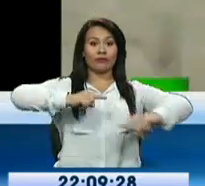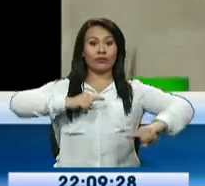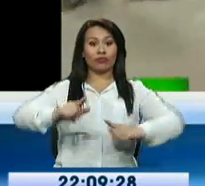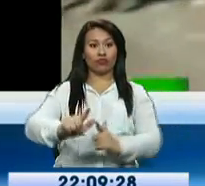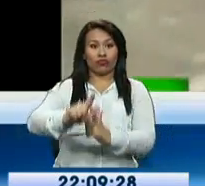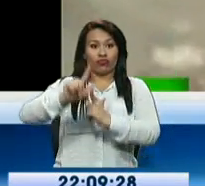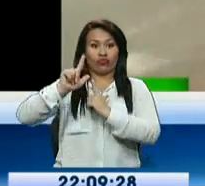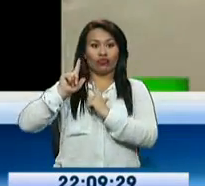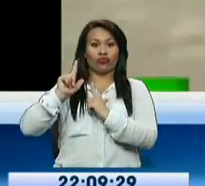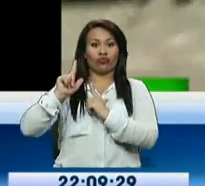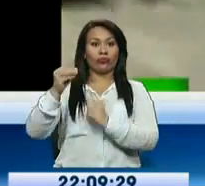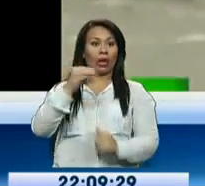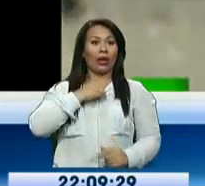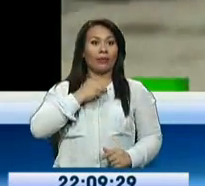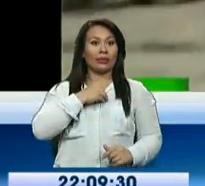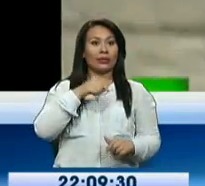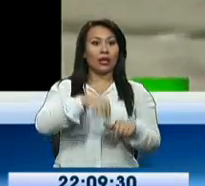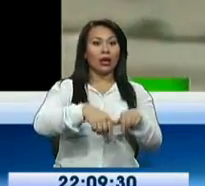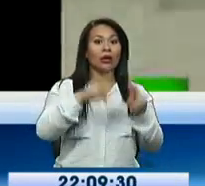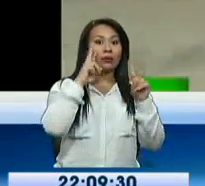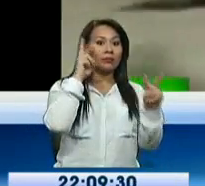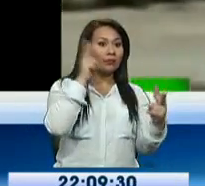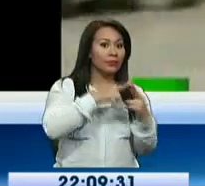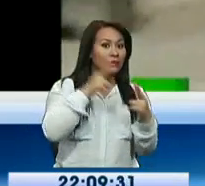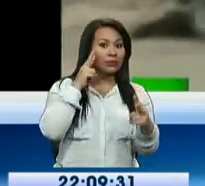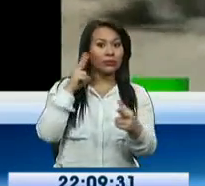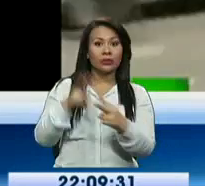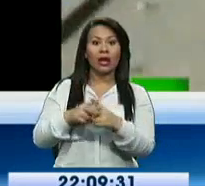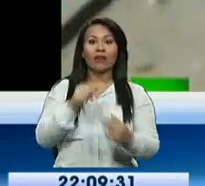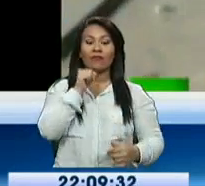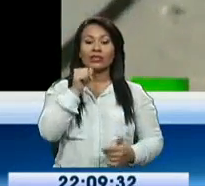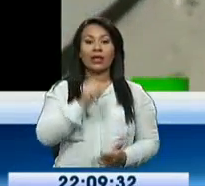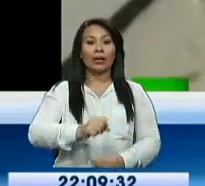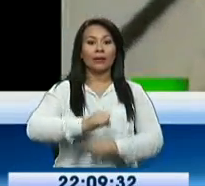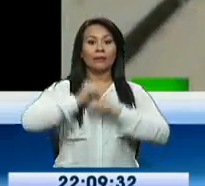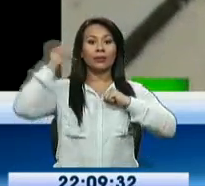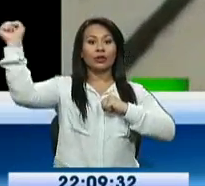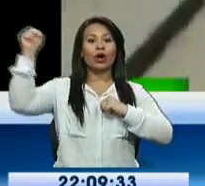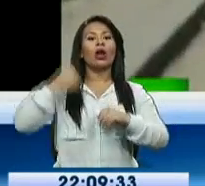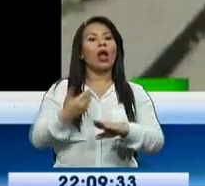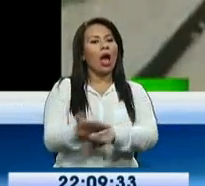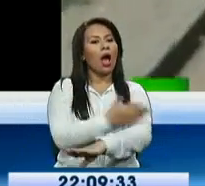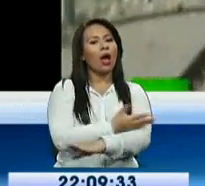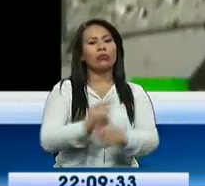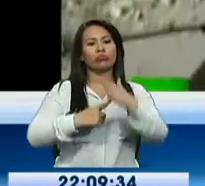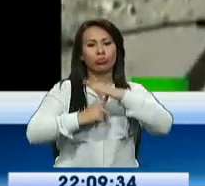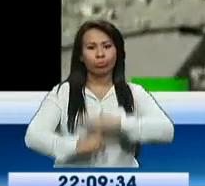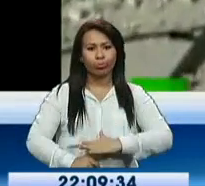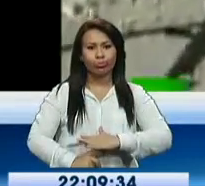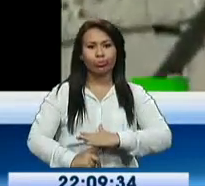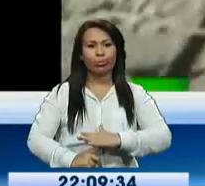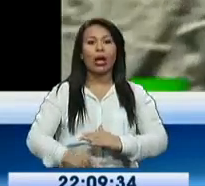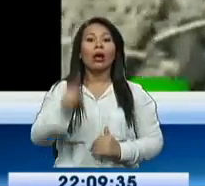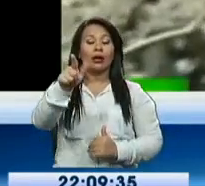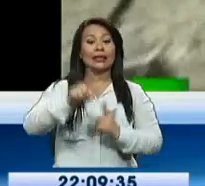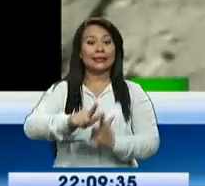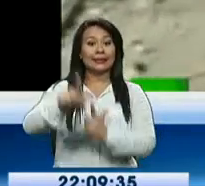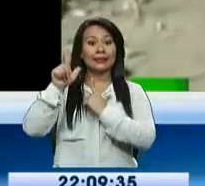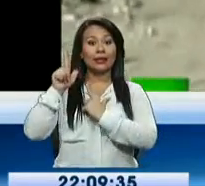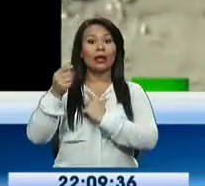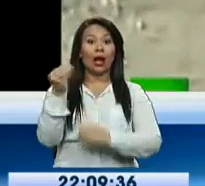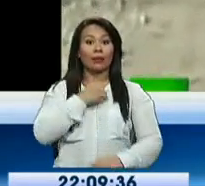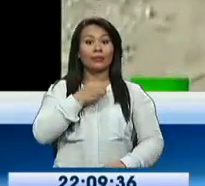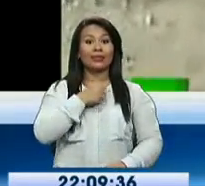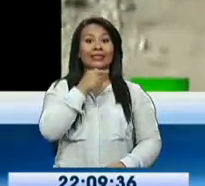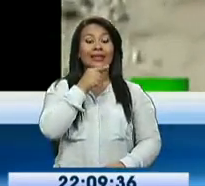seguridad desfilaban, tras lograr una victoria que buscaban incansablemente desde hace tiempo atrás. El ejército aseguró que los combatientes del